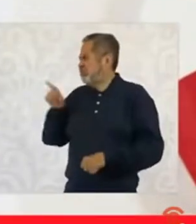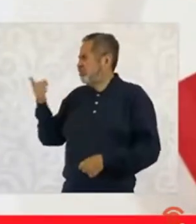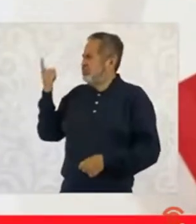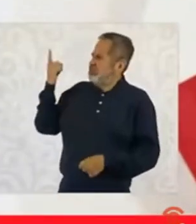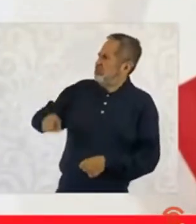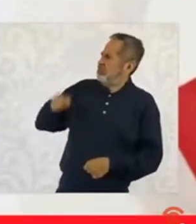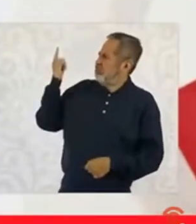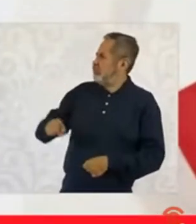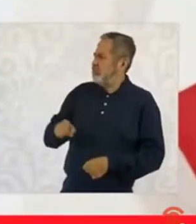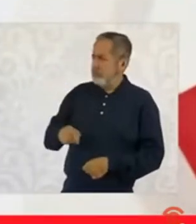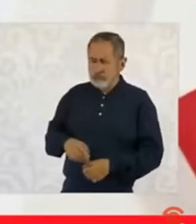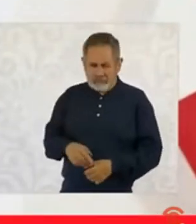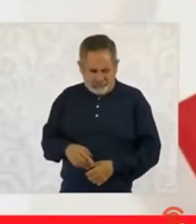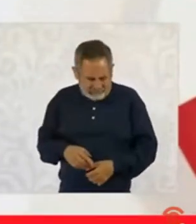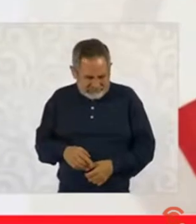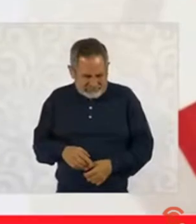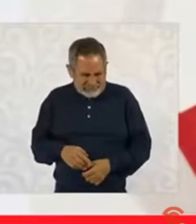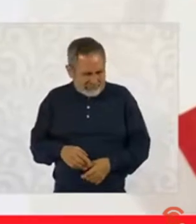Así lo quiso poner